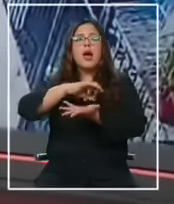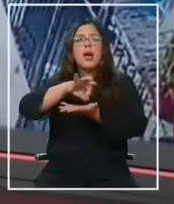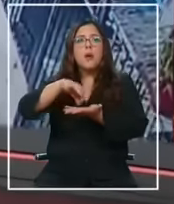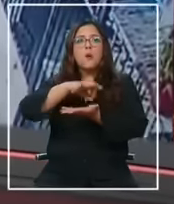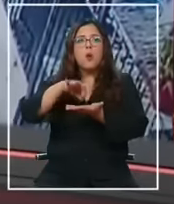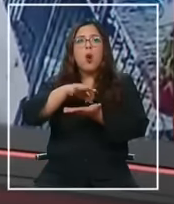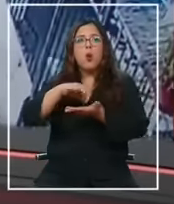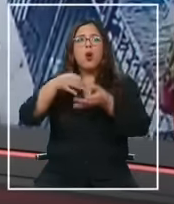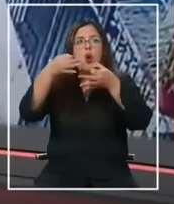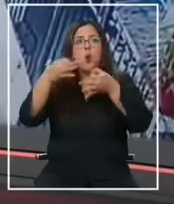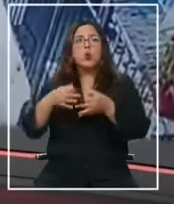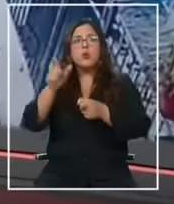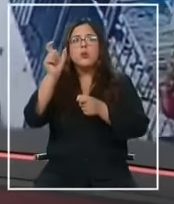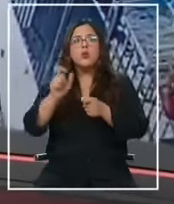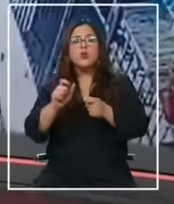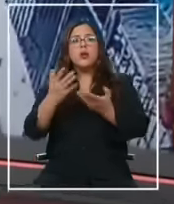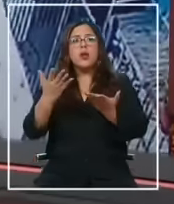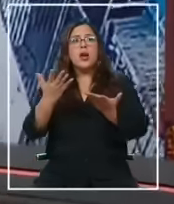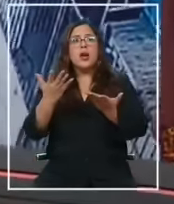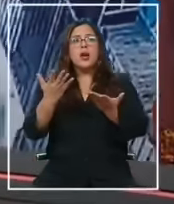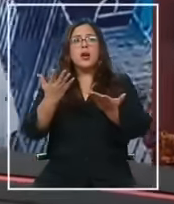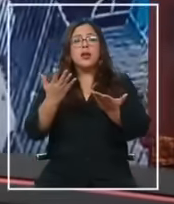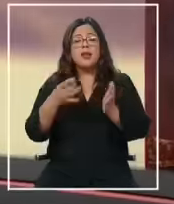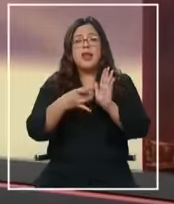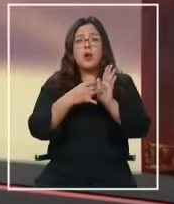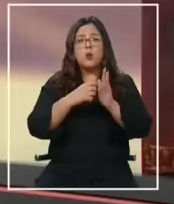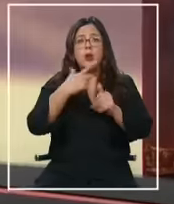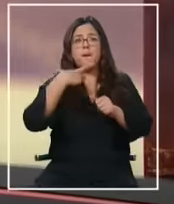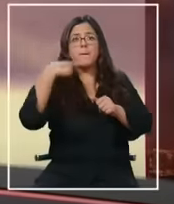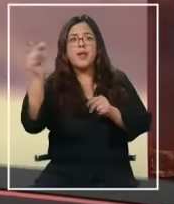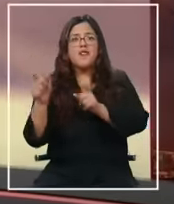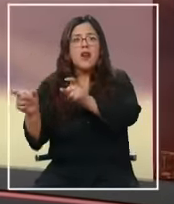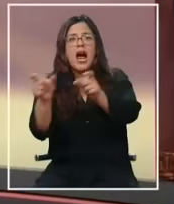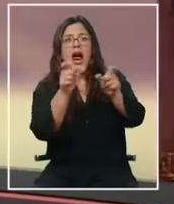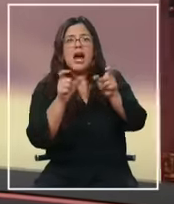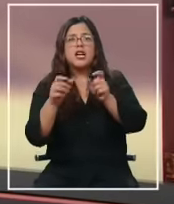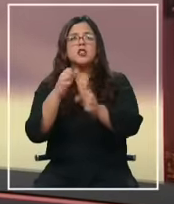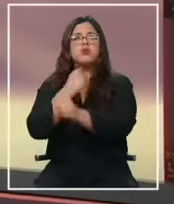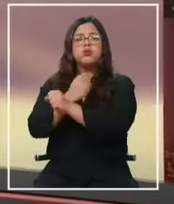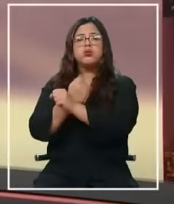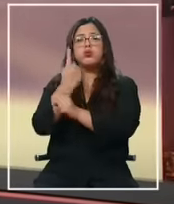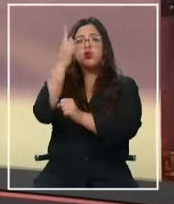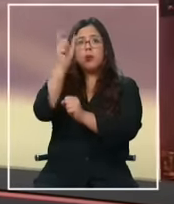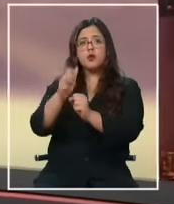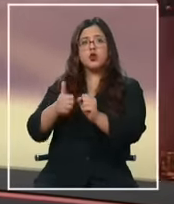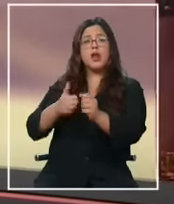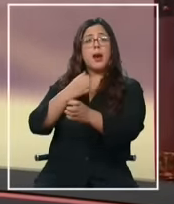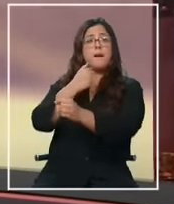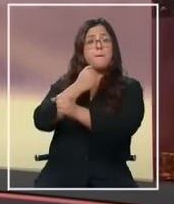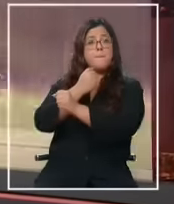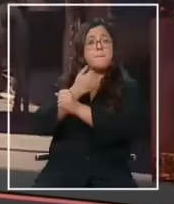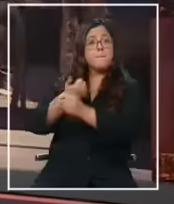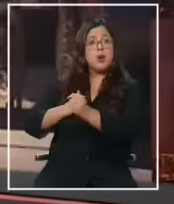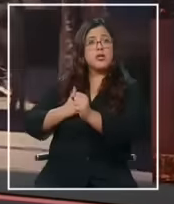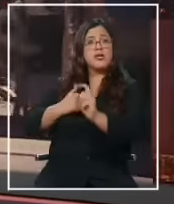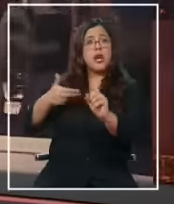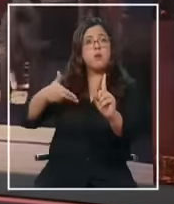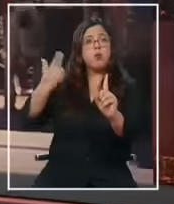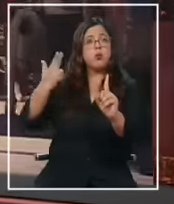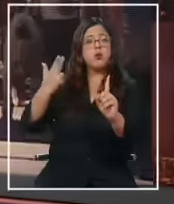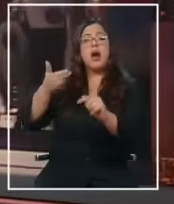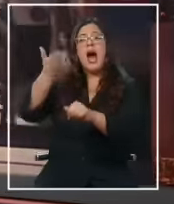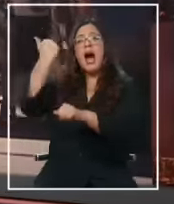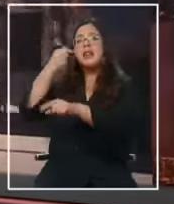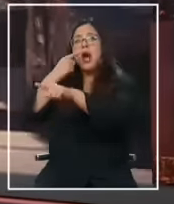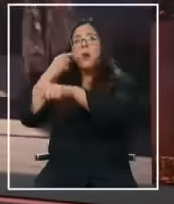cruzó un delincuente que escapaba de una fiscalización de Carabineros y que dejó a un policía baleado. Lo habrían detenido hace dos